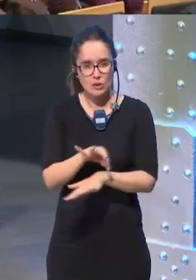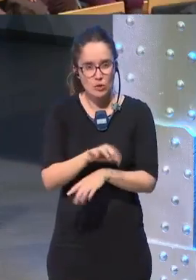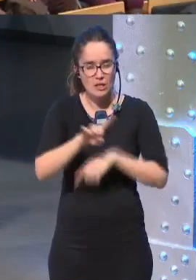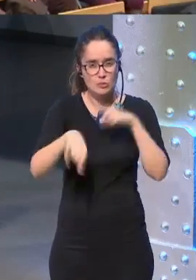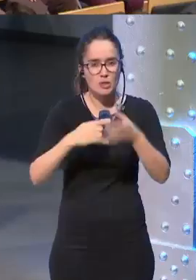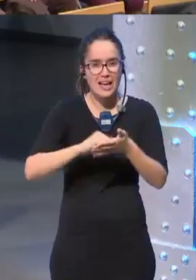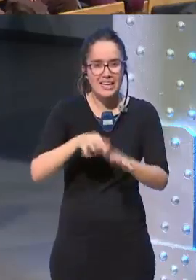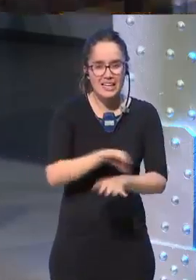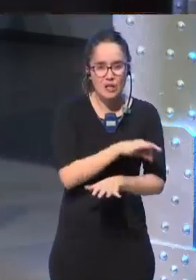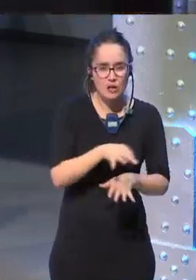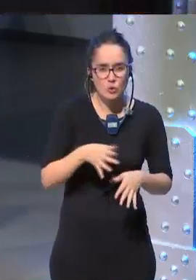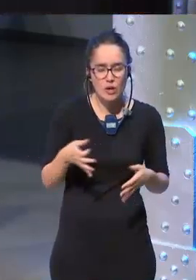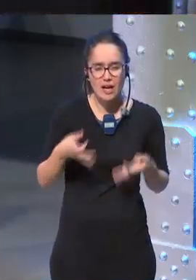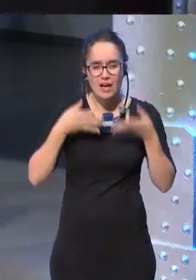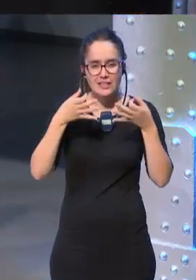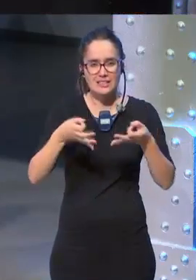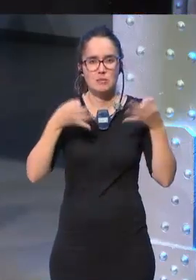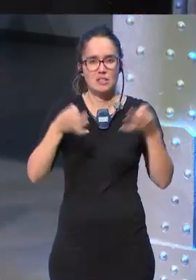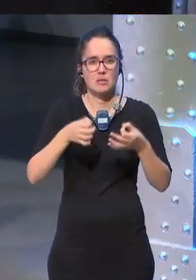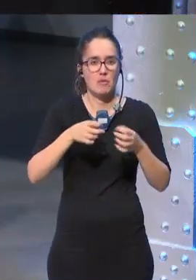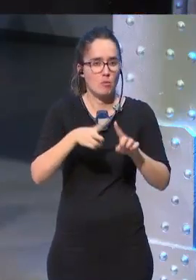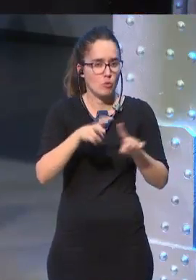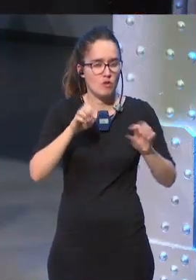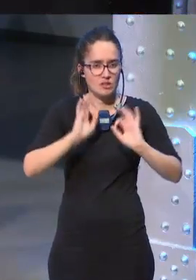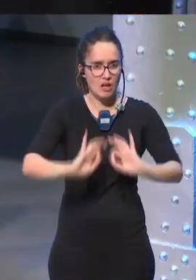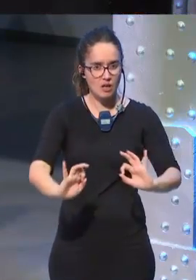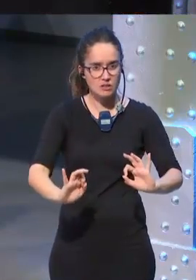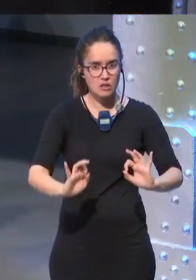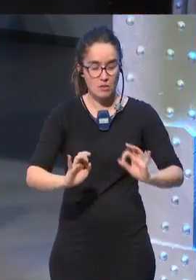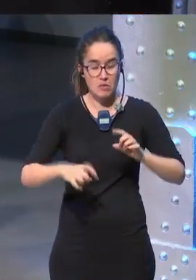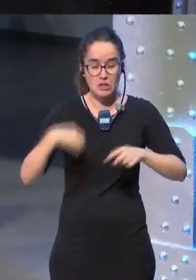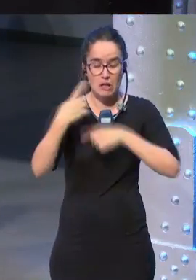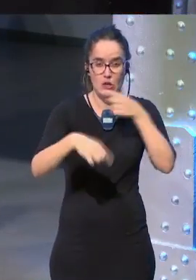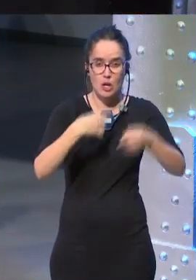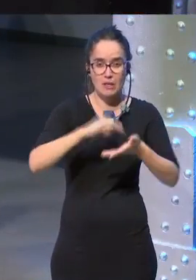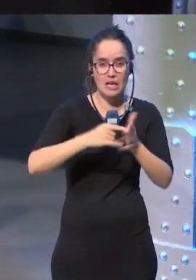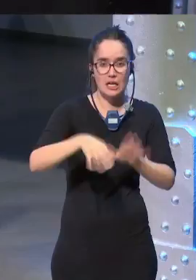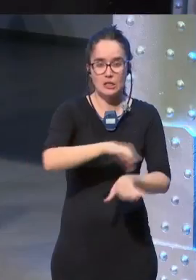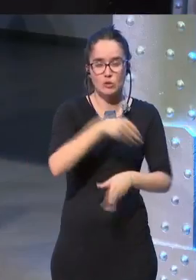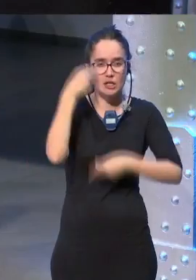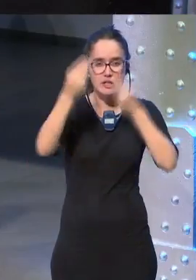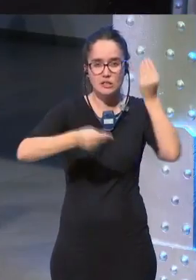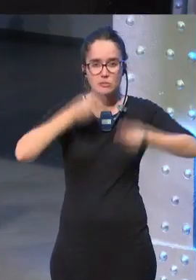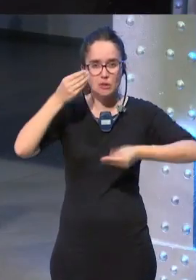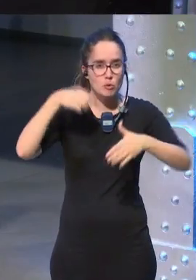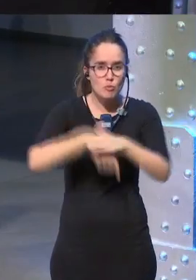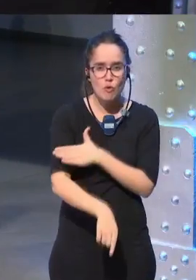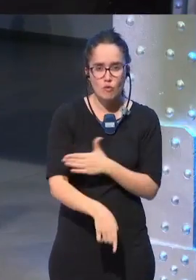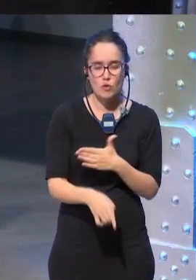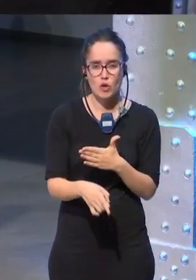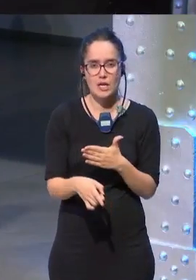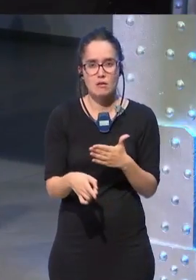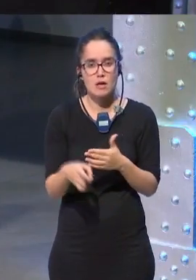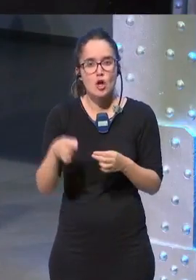arquitectura siempre se concibe de esta forma. Yo creo que incluso tradicionalmente la arquitectura siempre se ha pensado muy profundamente en